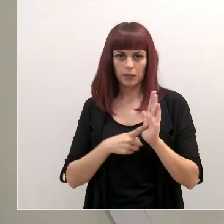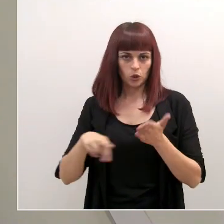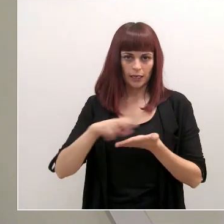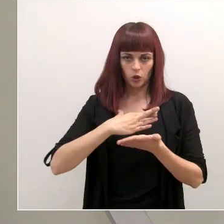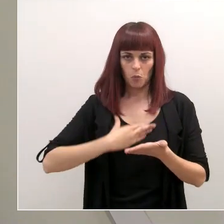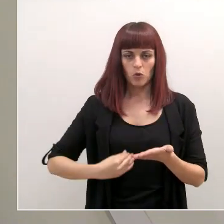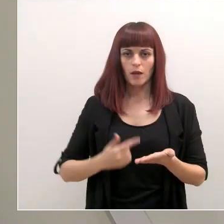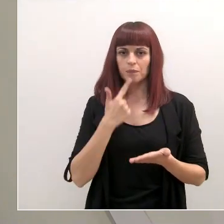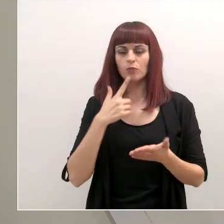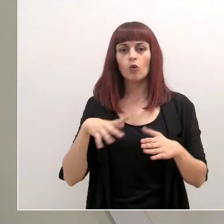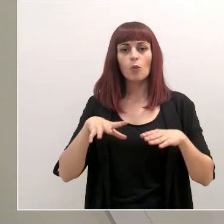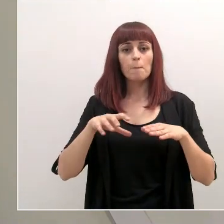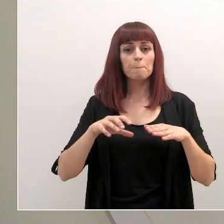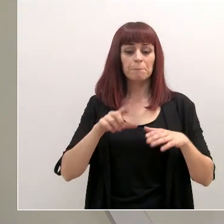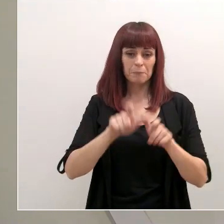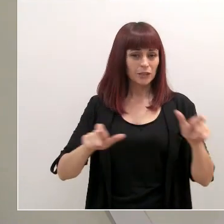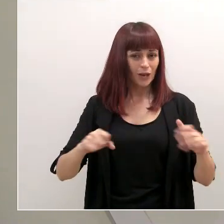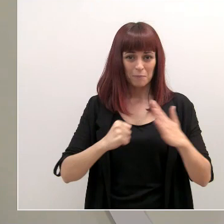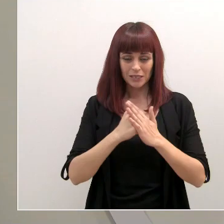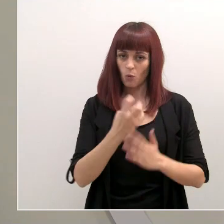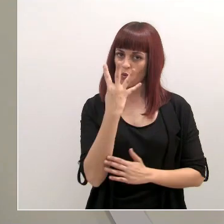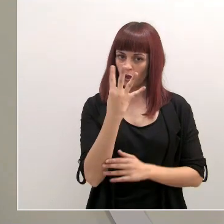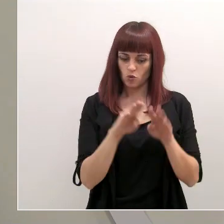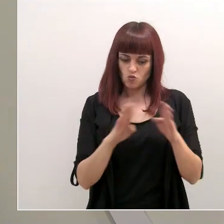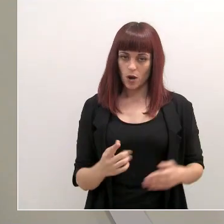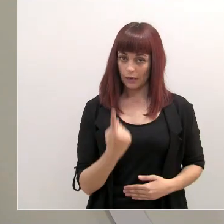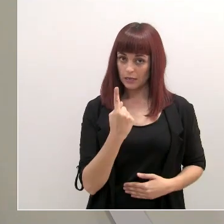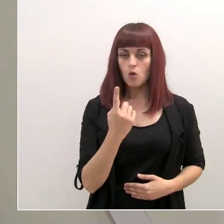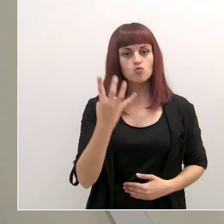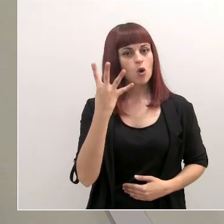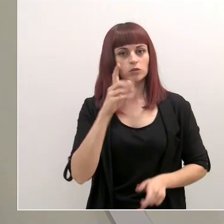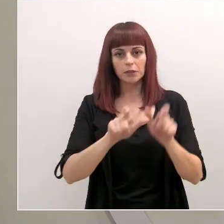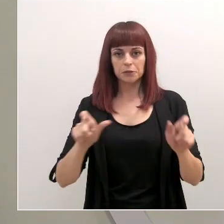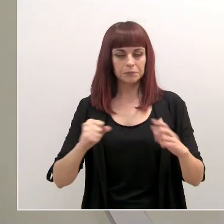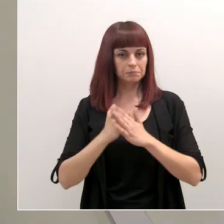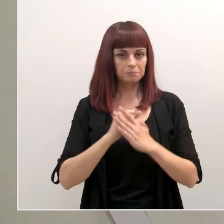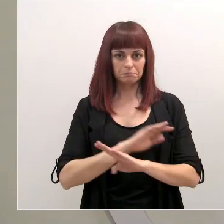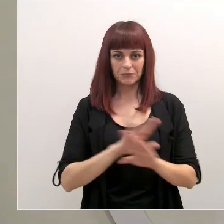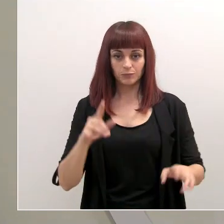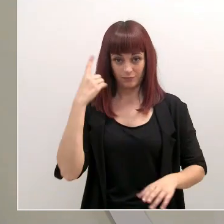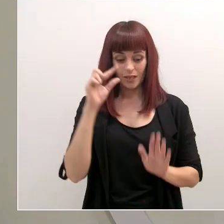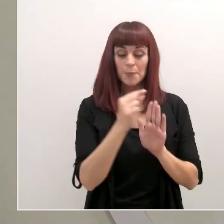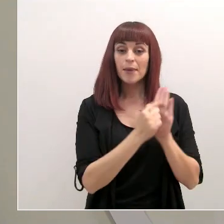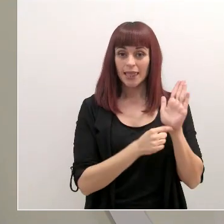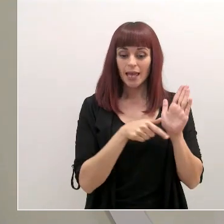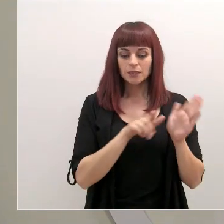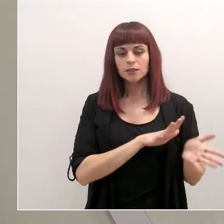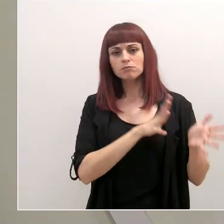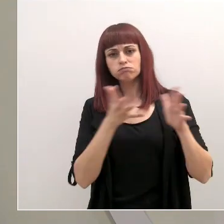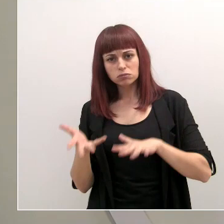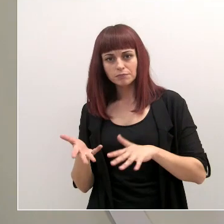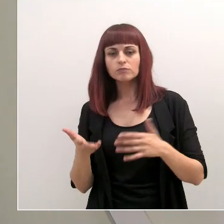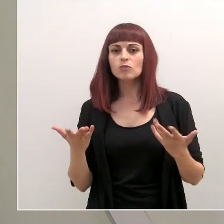ocupación máxima de 4 personas no convivientes por mesa. Como ya saben, estas medidas entrarán en vigor para